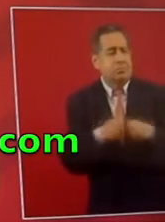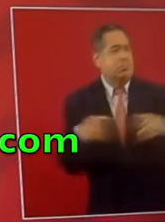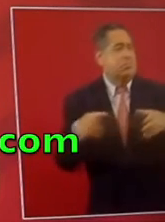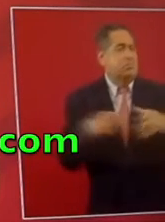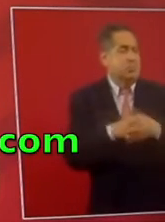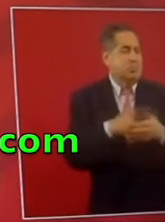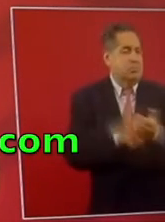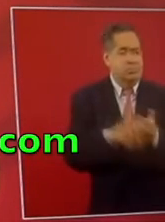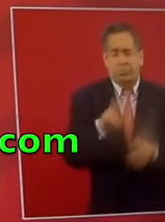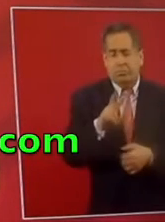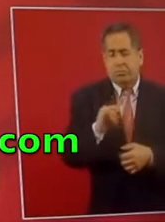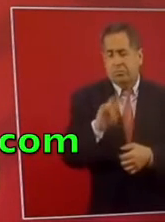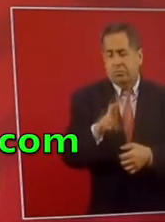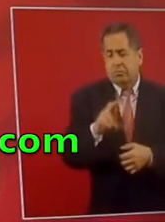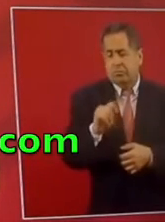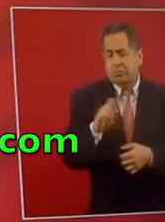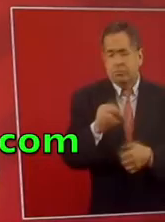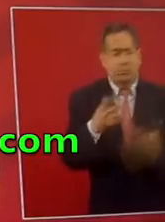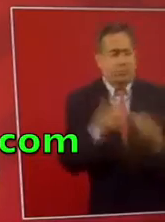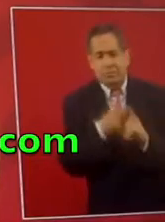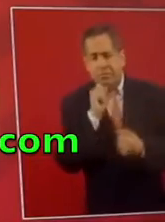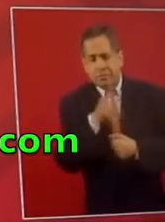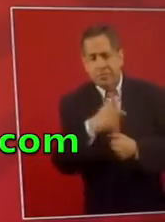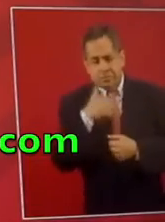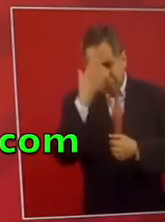Acapellagua, Capital,